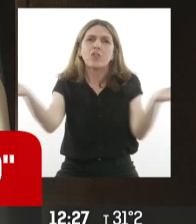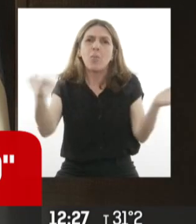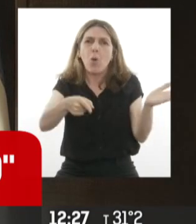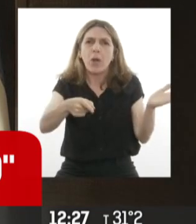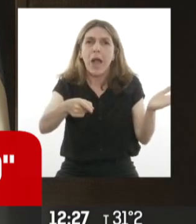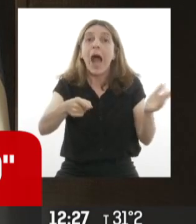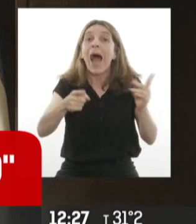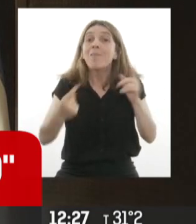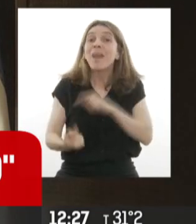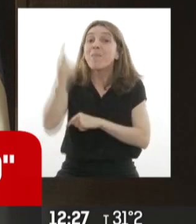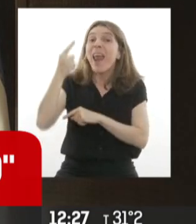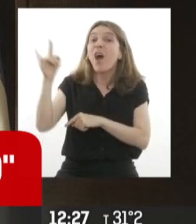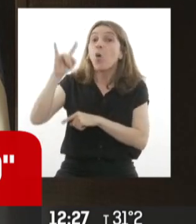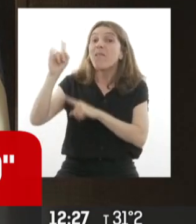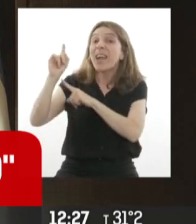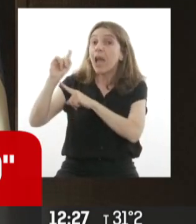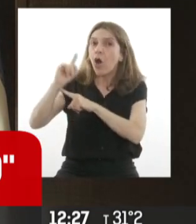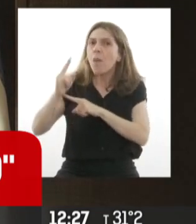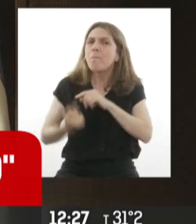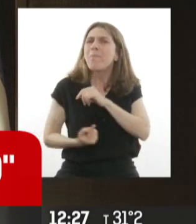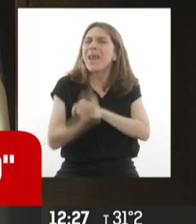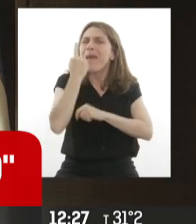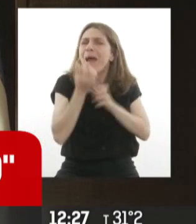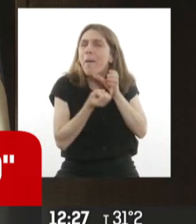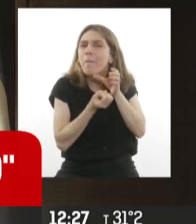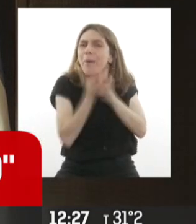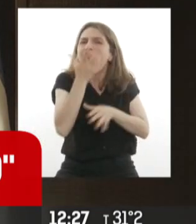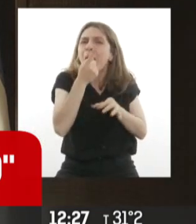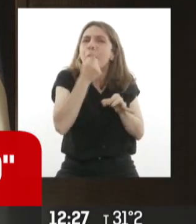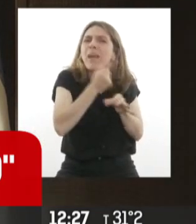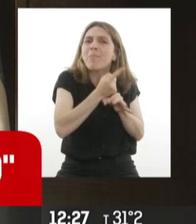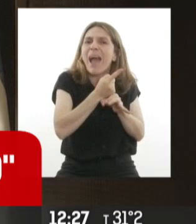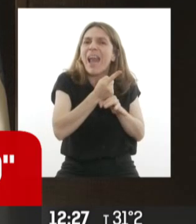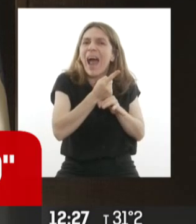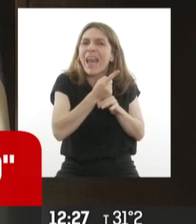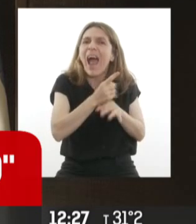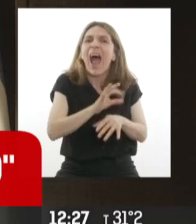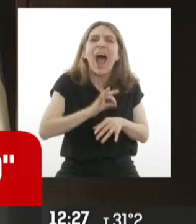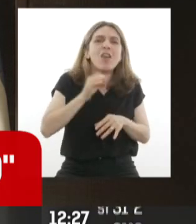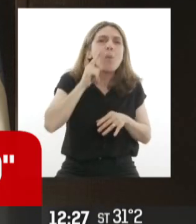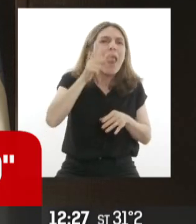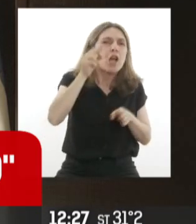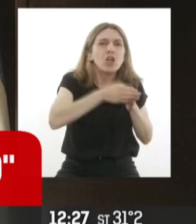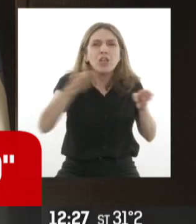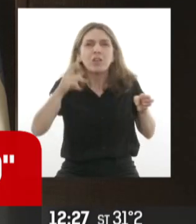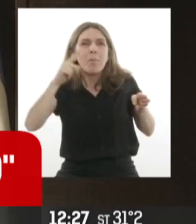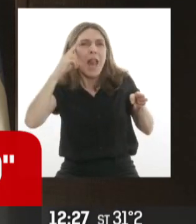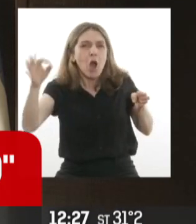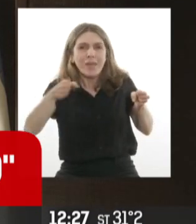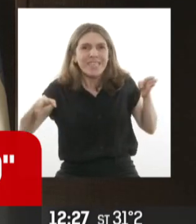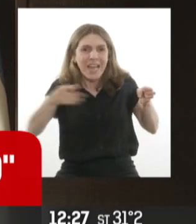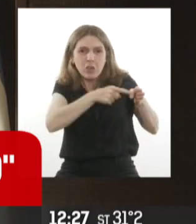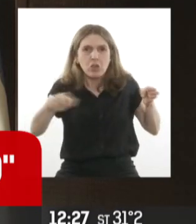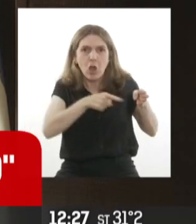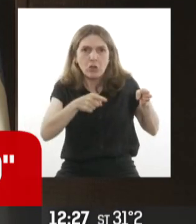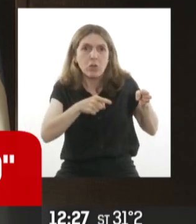en la universidad, empezó en la escuela primaria. Cuando en el siglo XIX liberales de la mejor